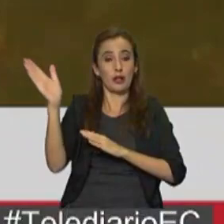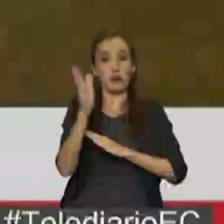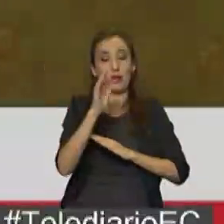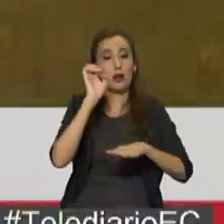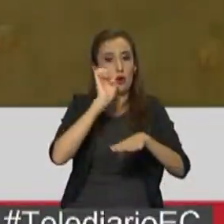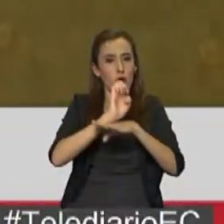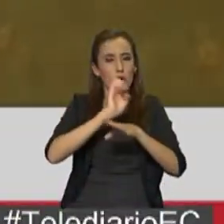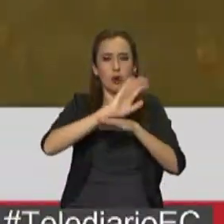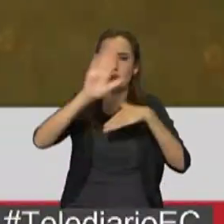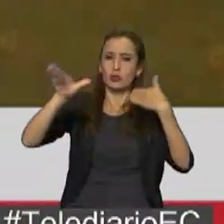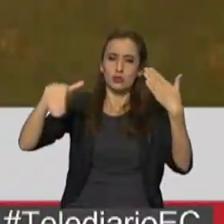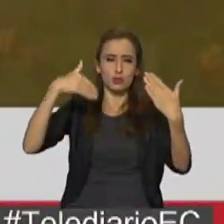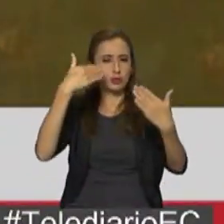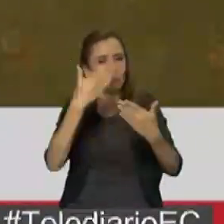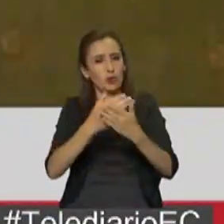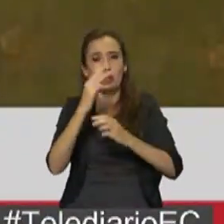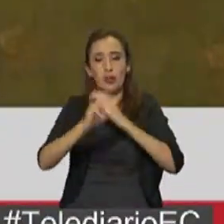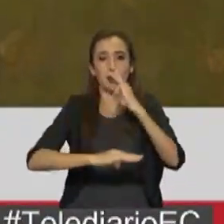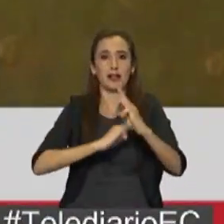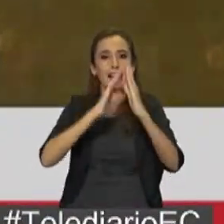juego y por todo